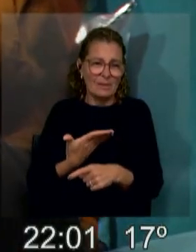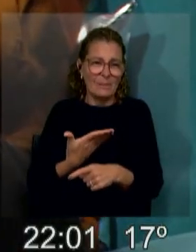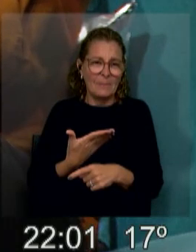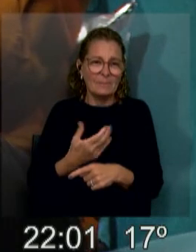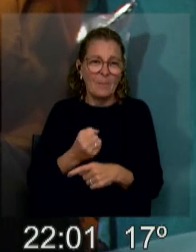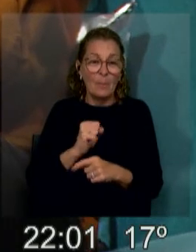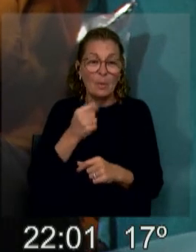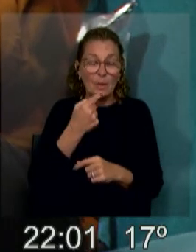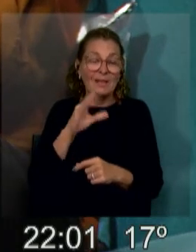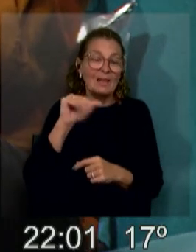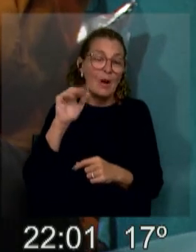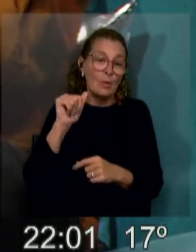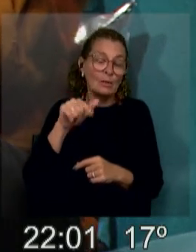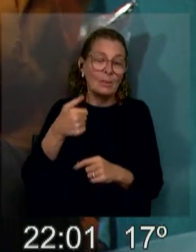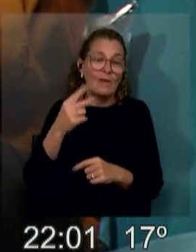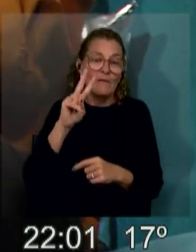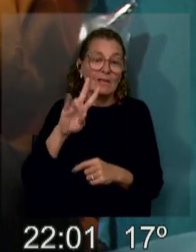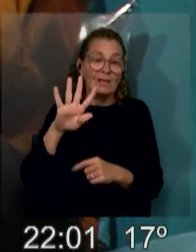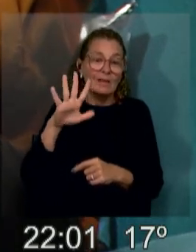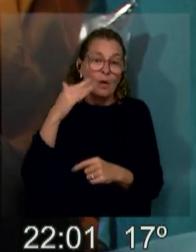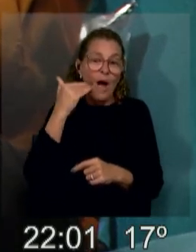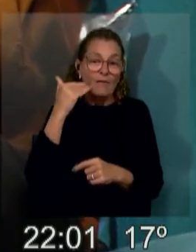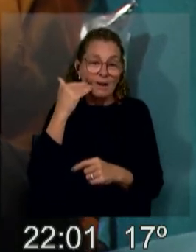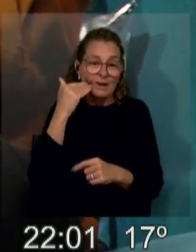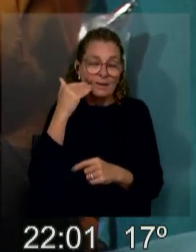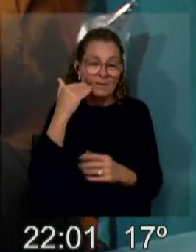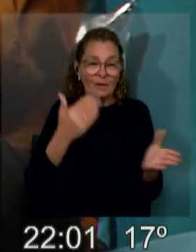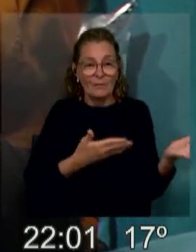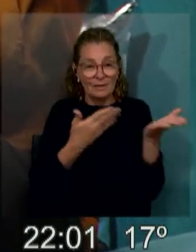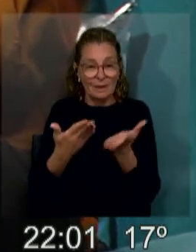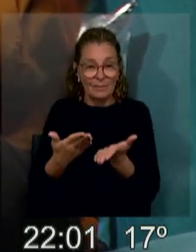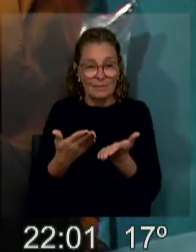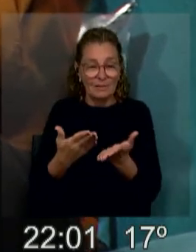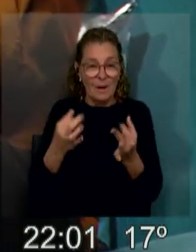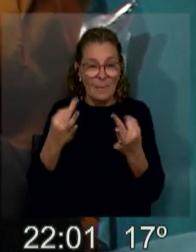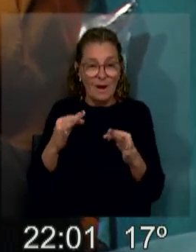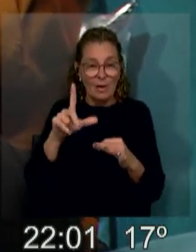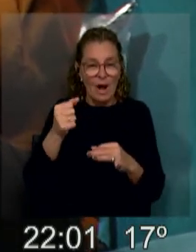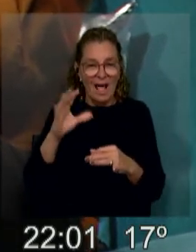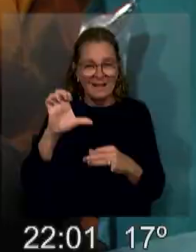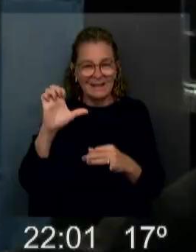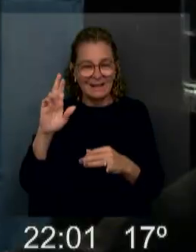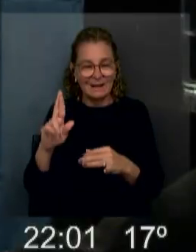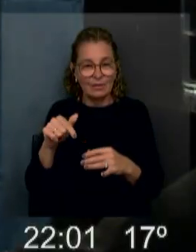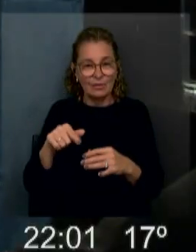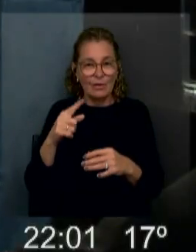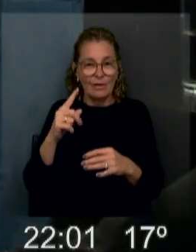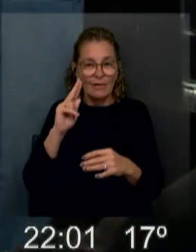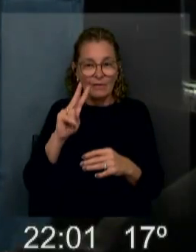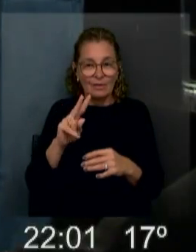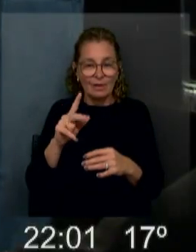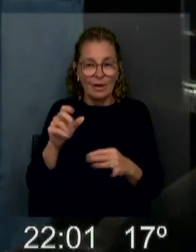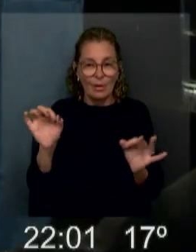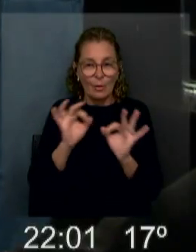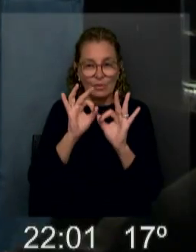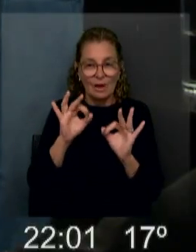decir eso. Así que nada, los invitamos el 25 de abril. Pero hermanos Láser en Mirantes. Claro, yo los invito a que escuchen todo el